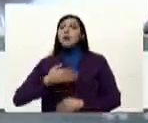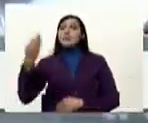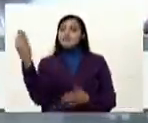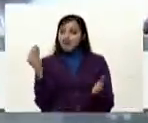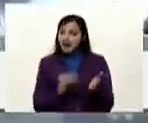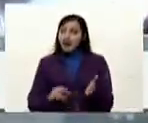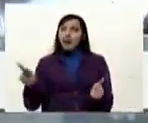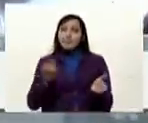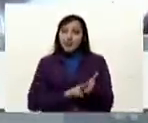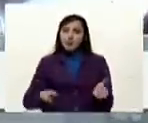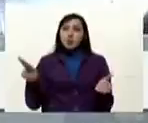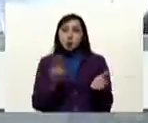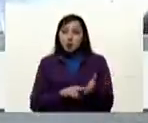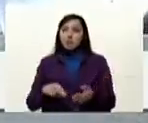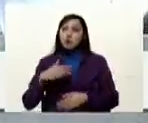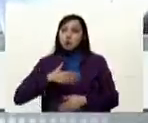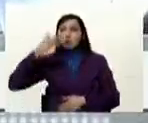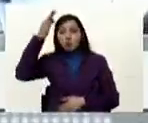siempre, porque